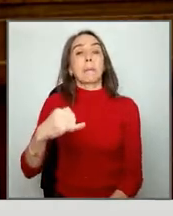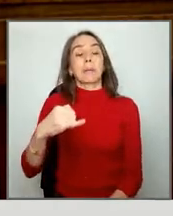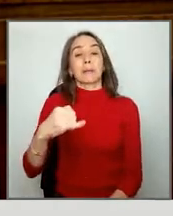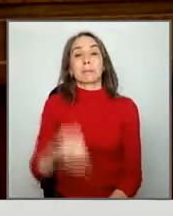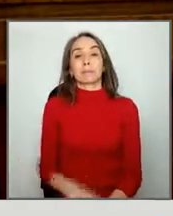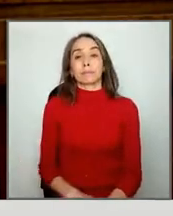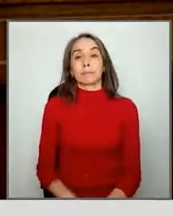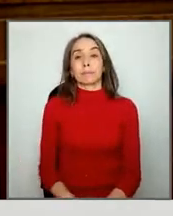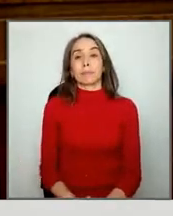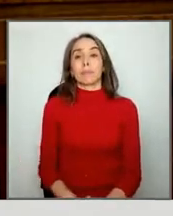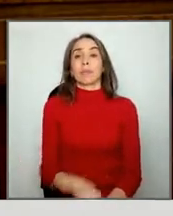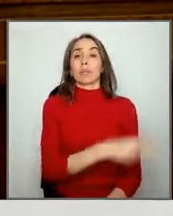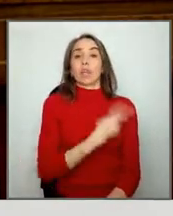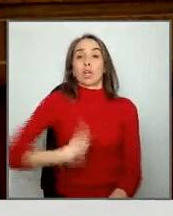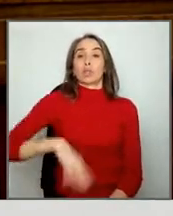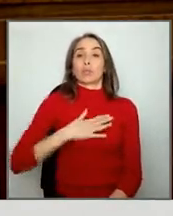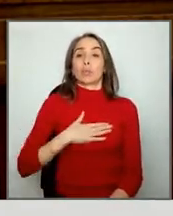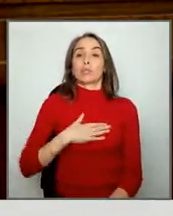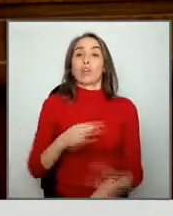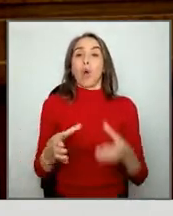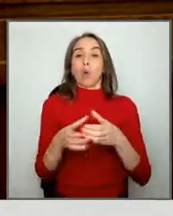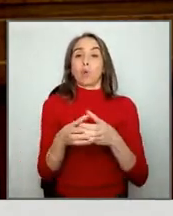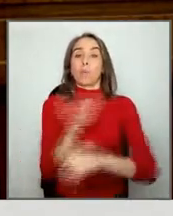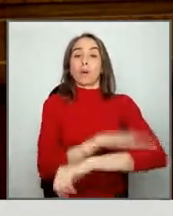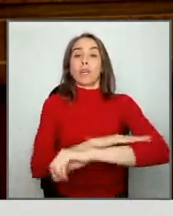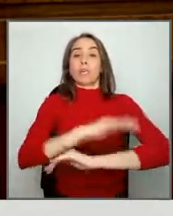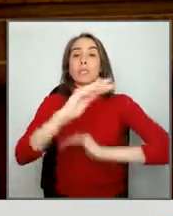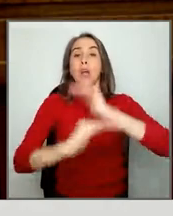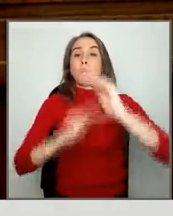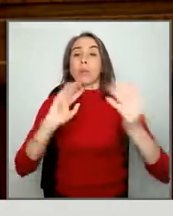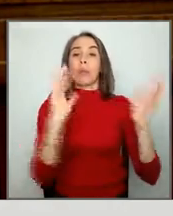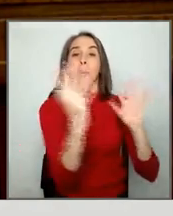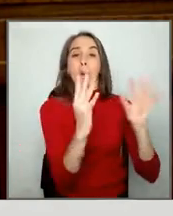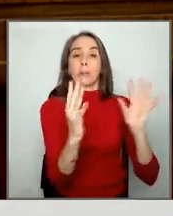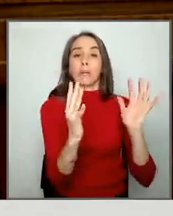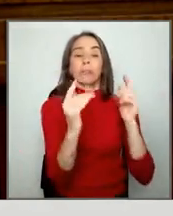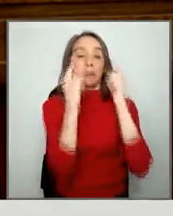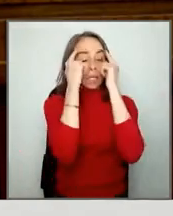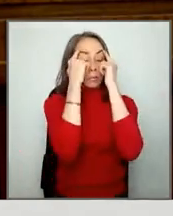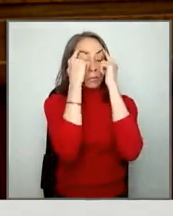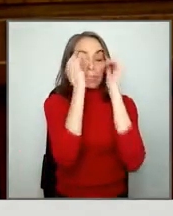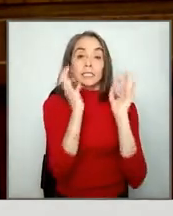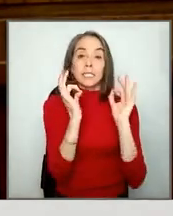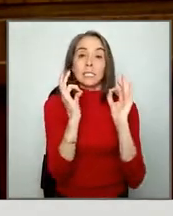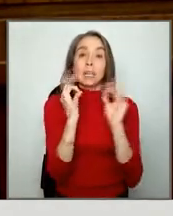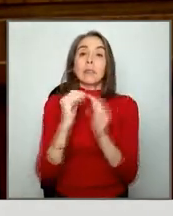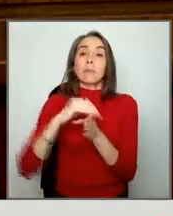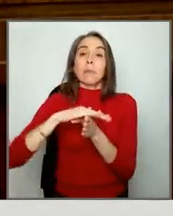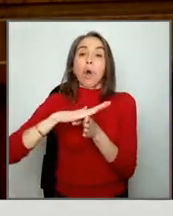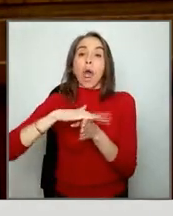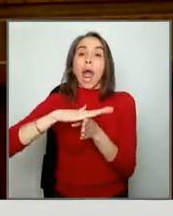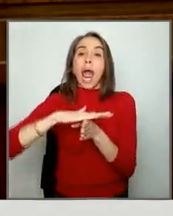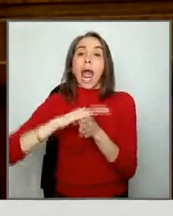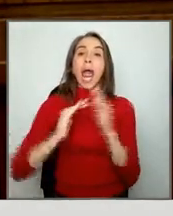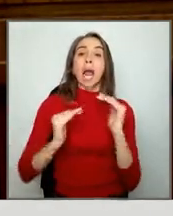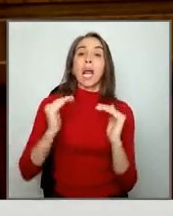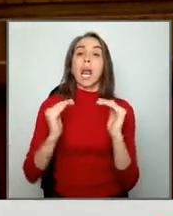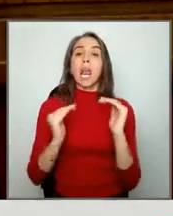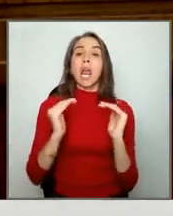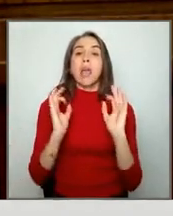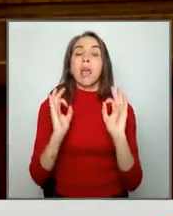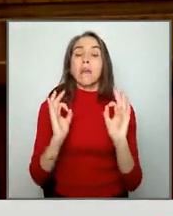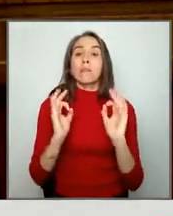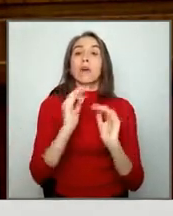nuestro sector vemos la conservación del medio ambiente pero con sensatez y equilibrio o sea conservación